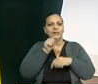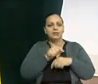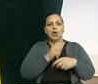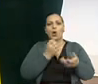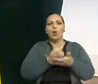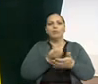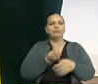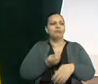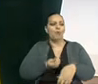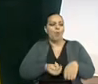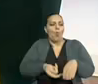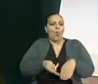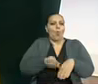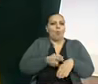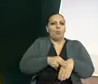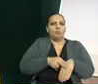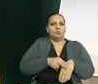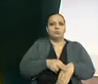la contratación.